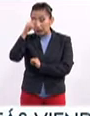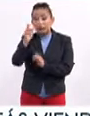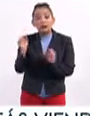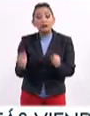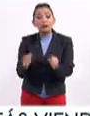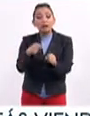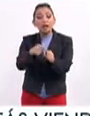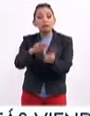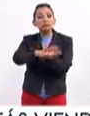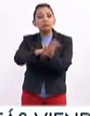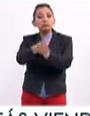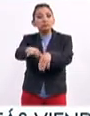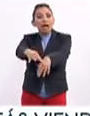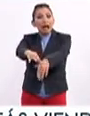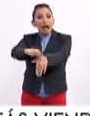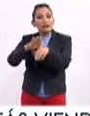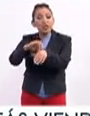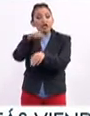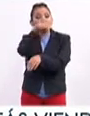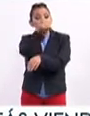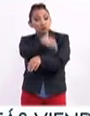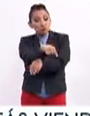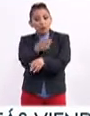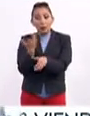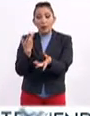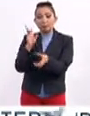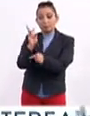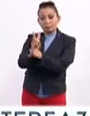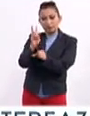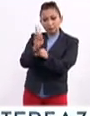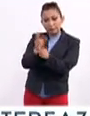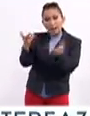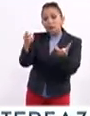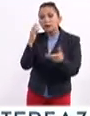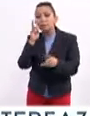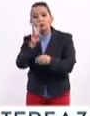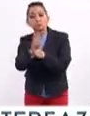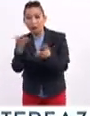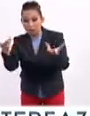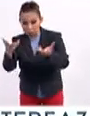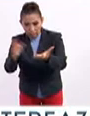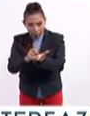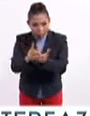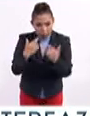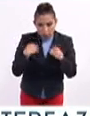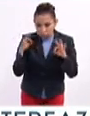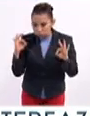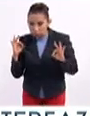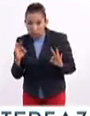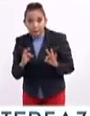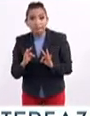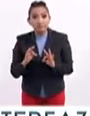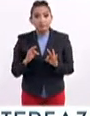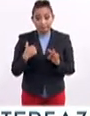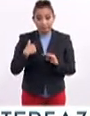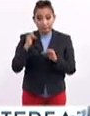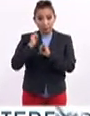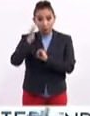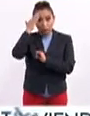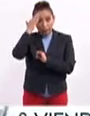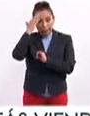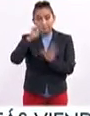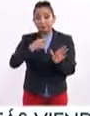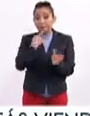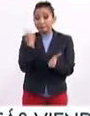significa materializarlos, tutelarlos, que se realicen los derechos humanos. Entonces, ahora con